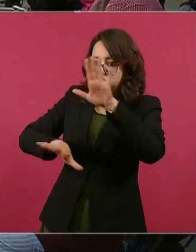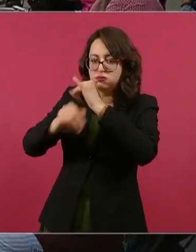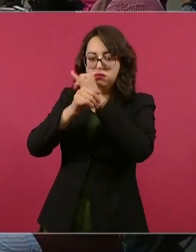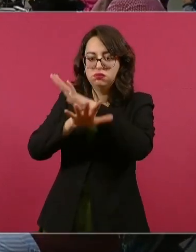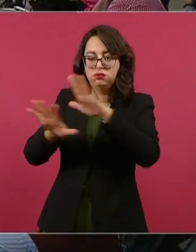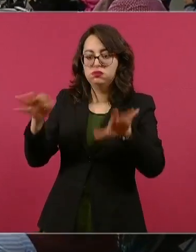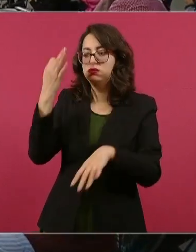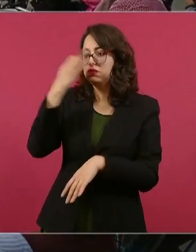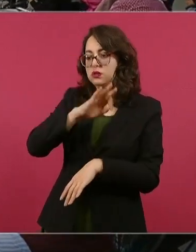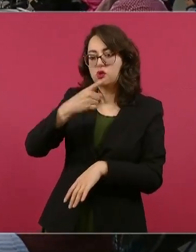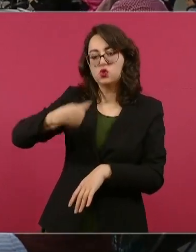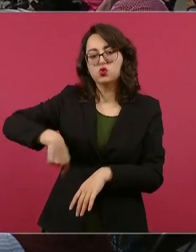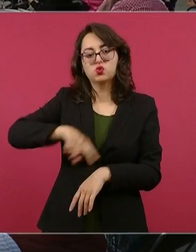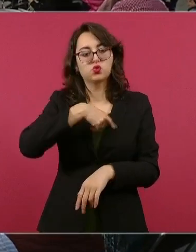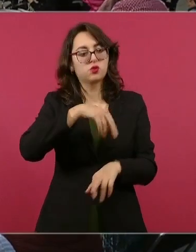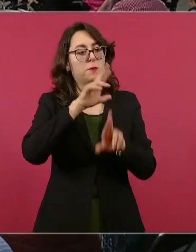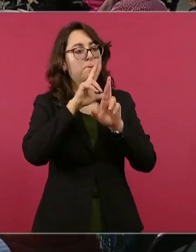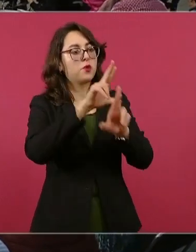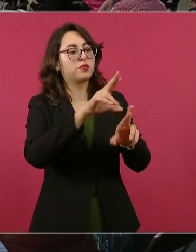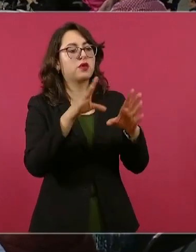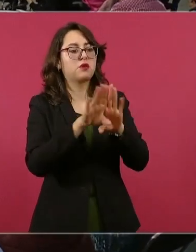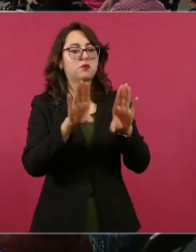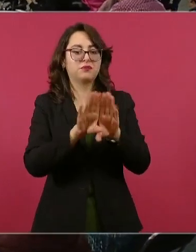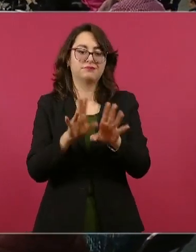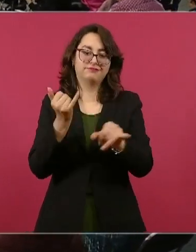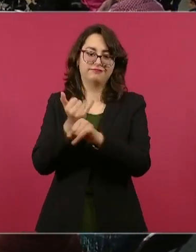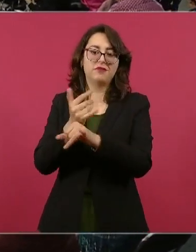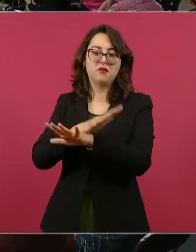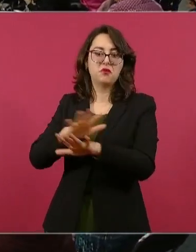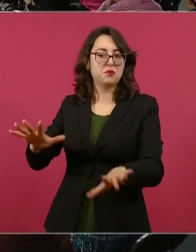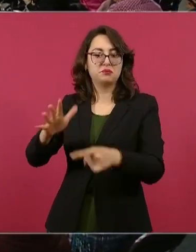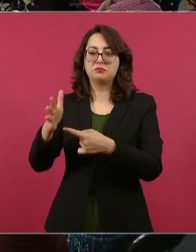Búsqueda de personas en el 18,